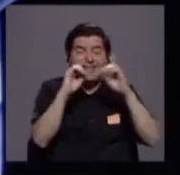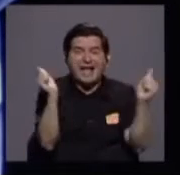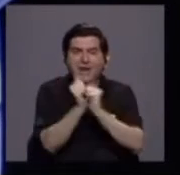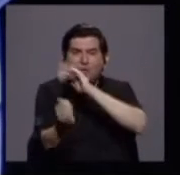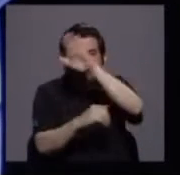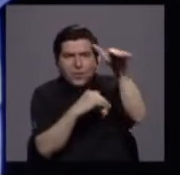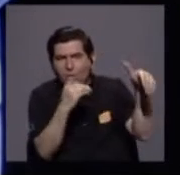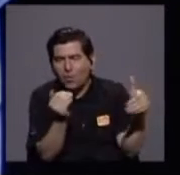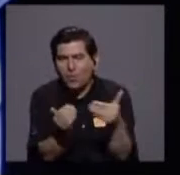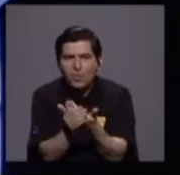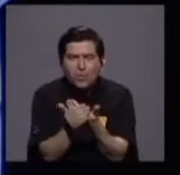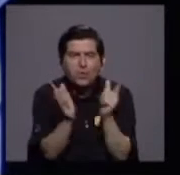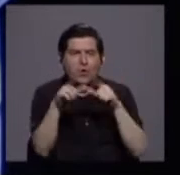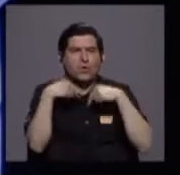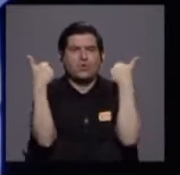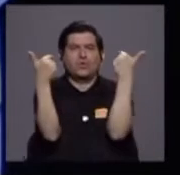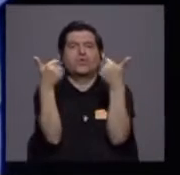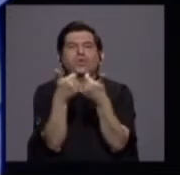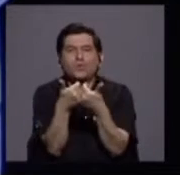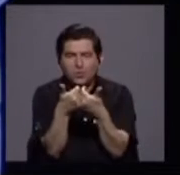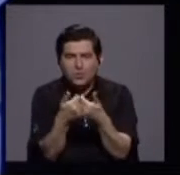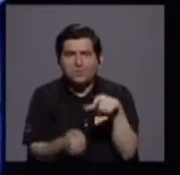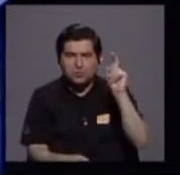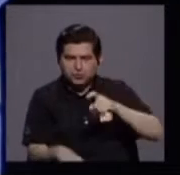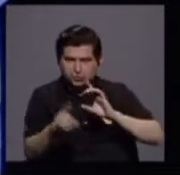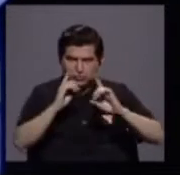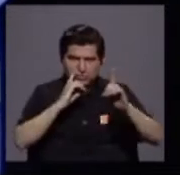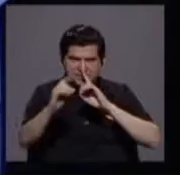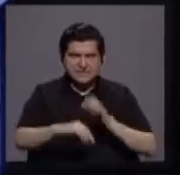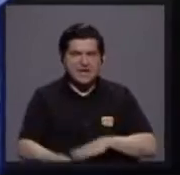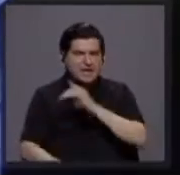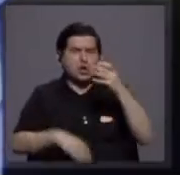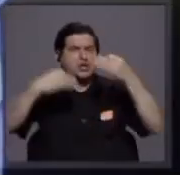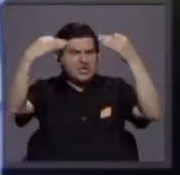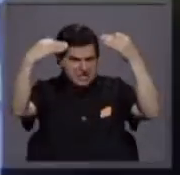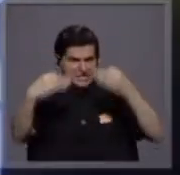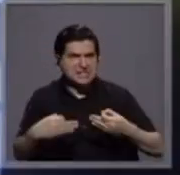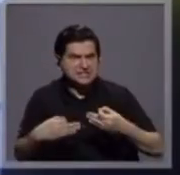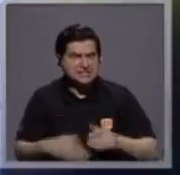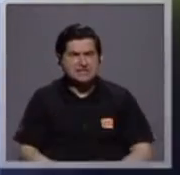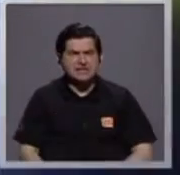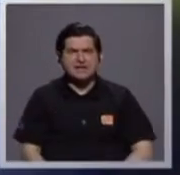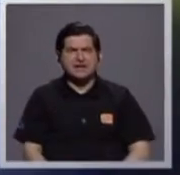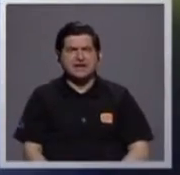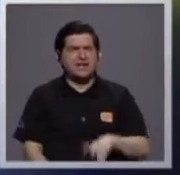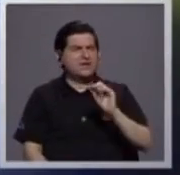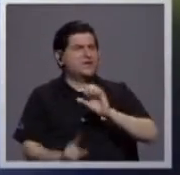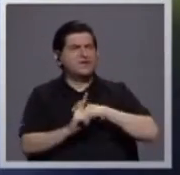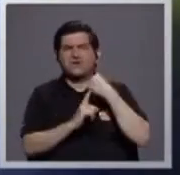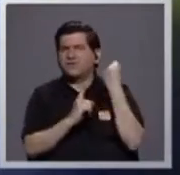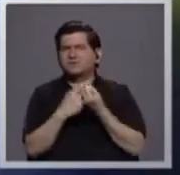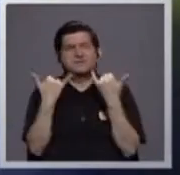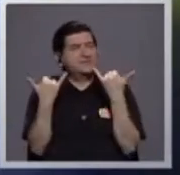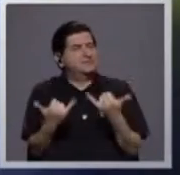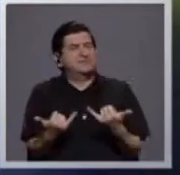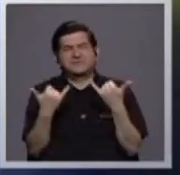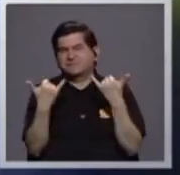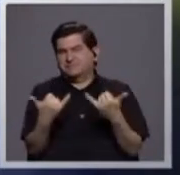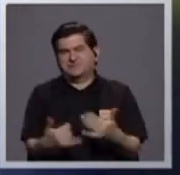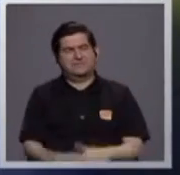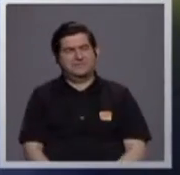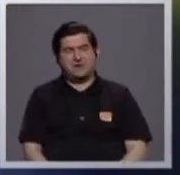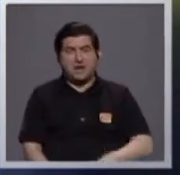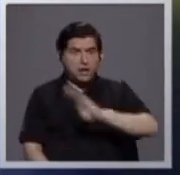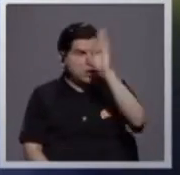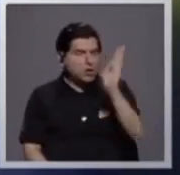todos los grupos que había que dialogar y tomar las decisiones para no llegar a este punto que llegamos.